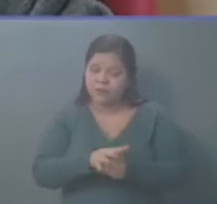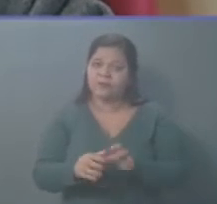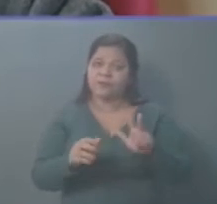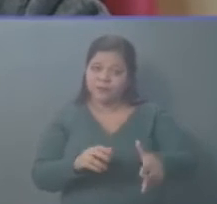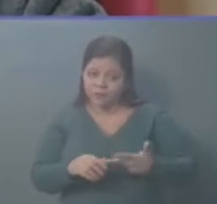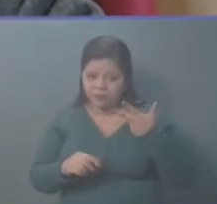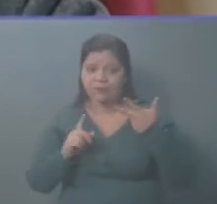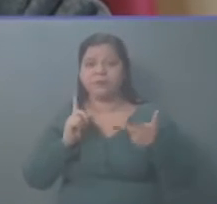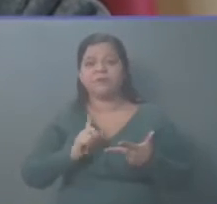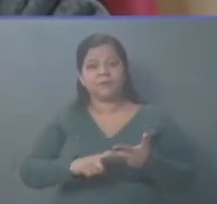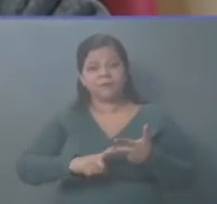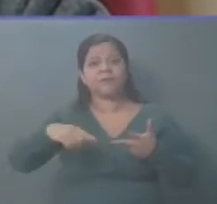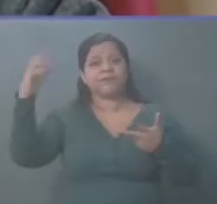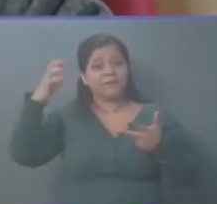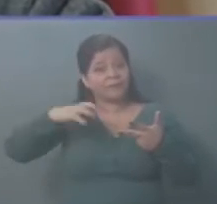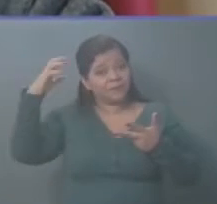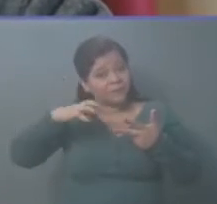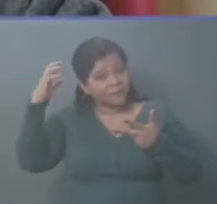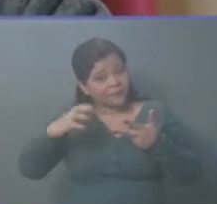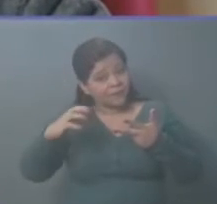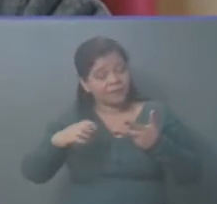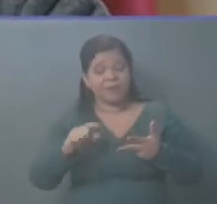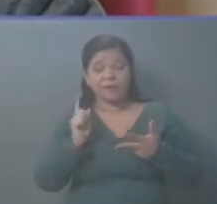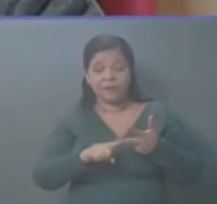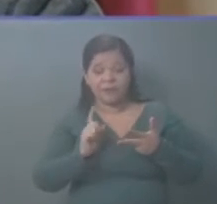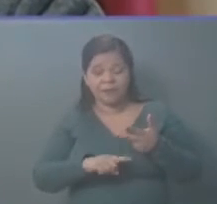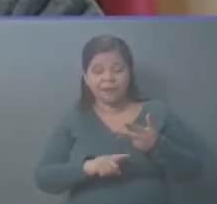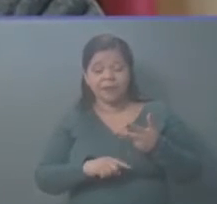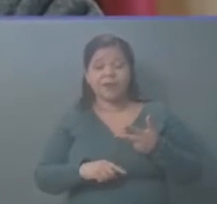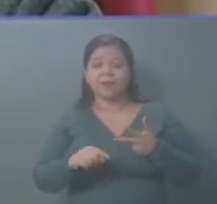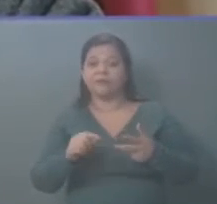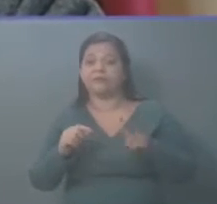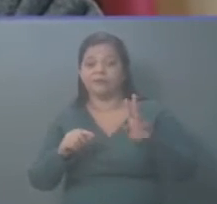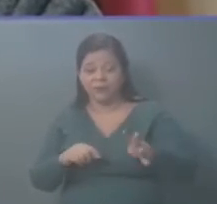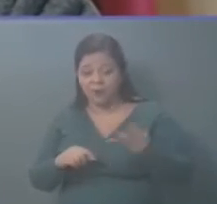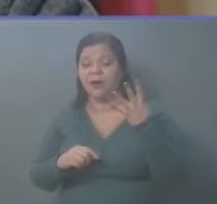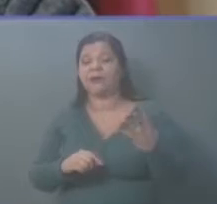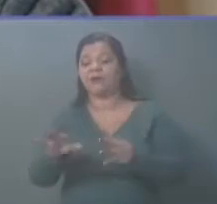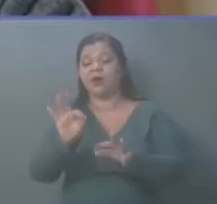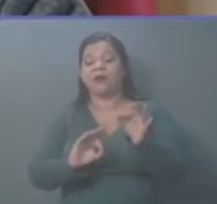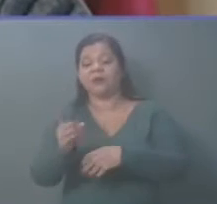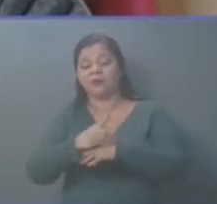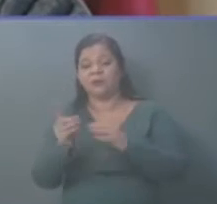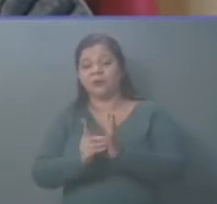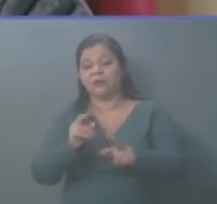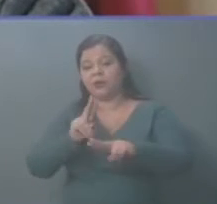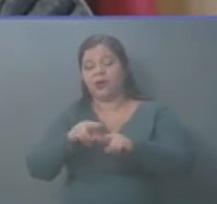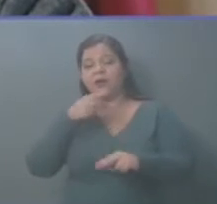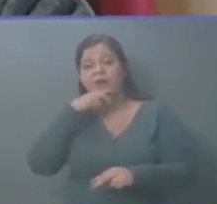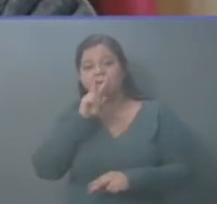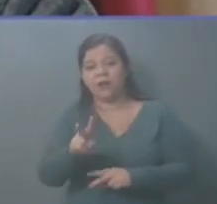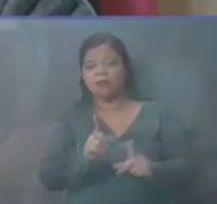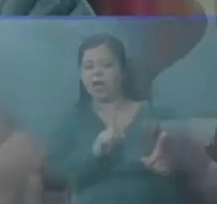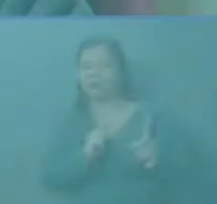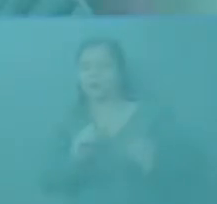COVID-19, ahora de este desastre natural y contra la actitud de algunos diputados de ARENA y del FMLN,